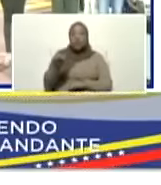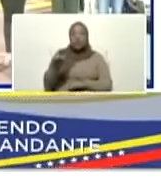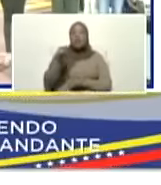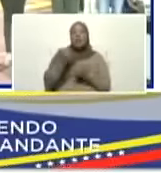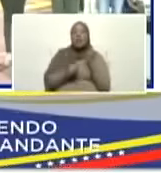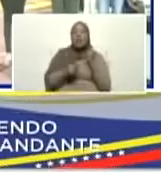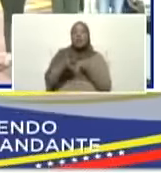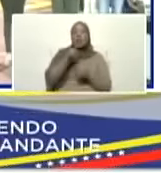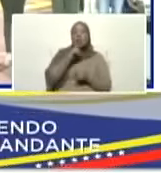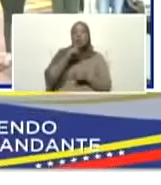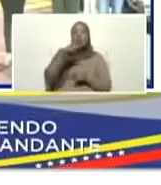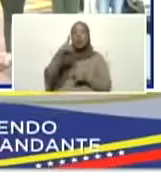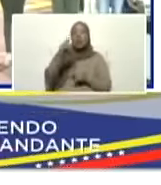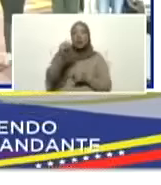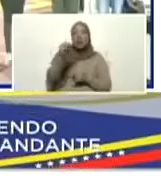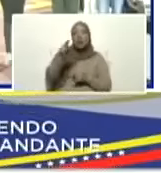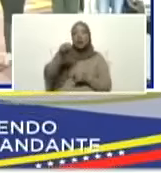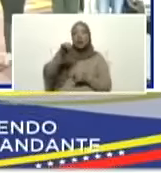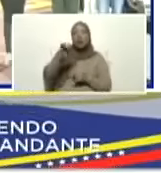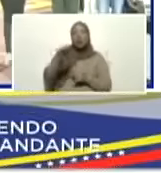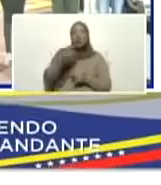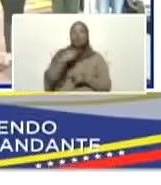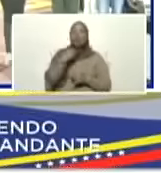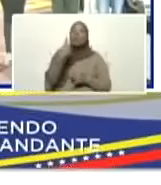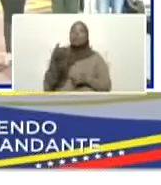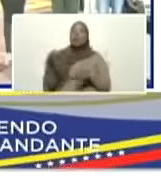Danielis, vocera de la OVE.